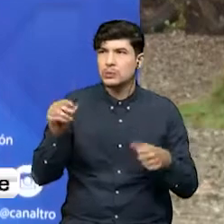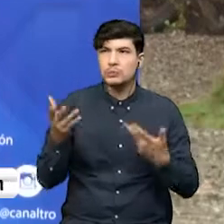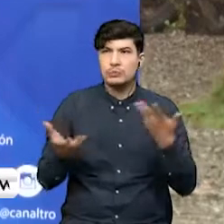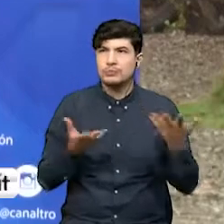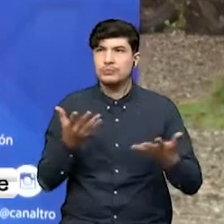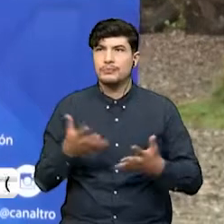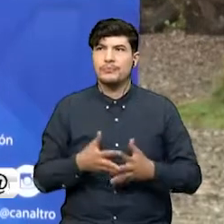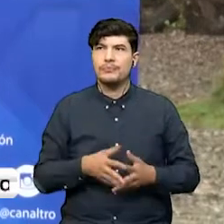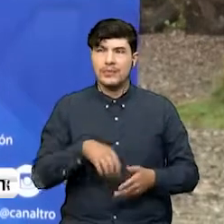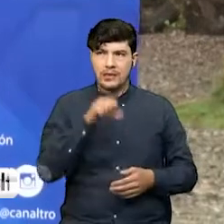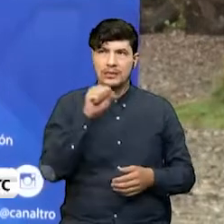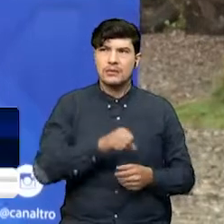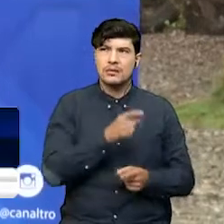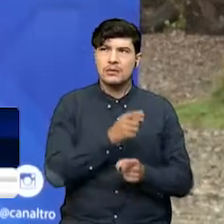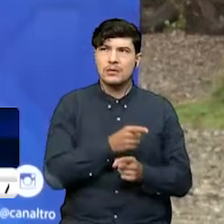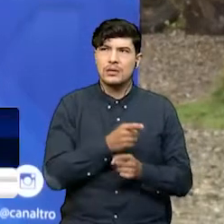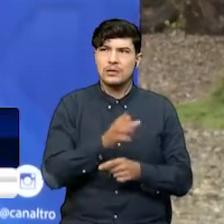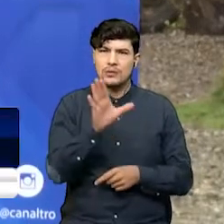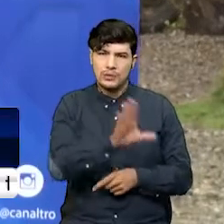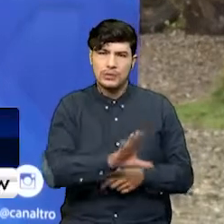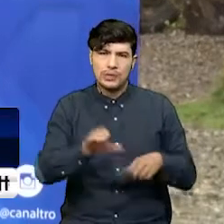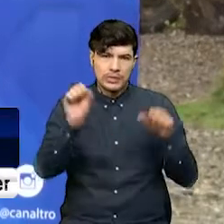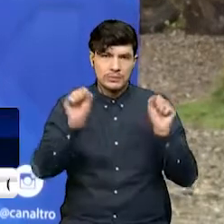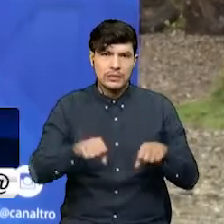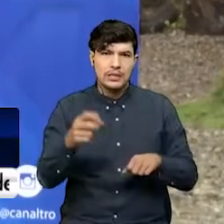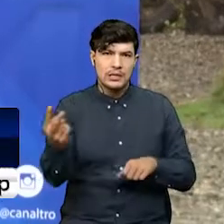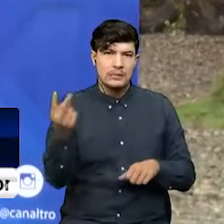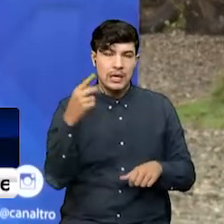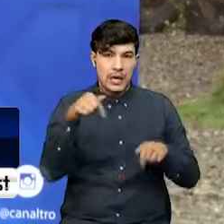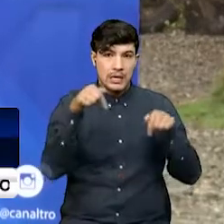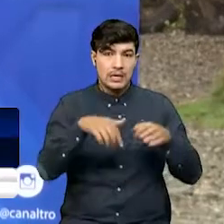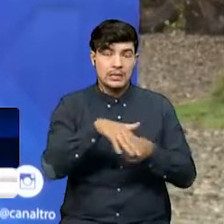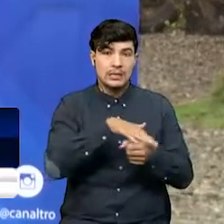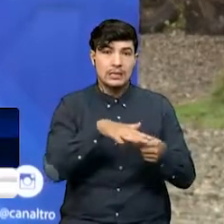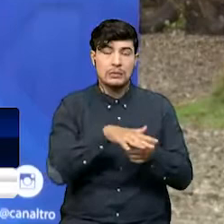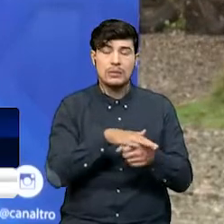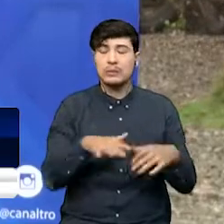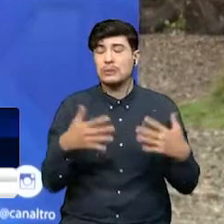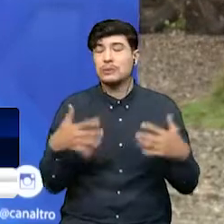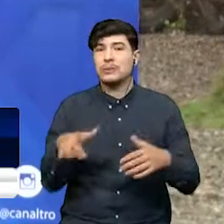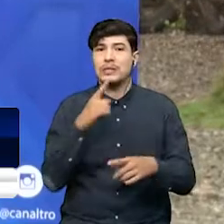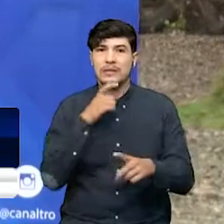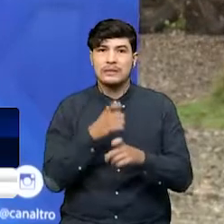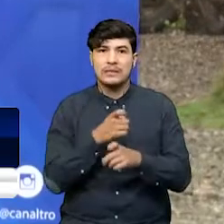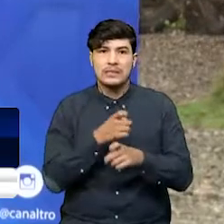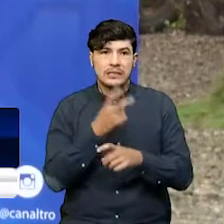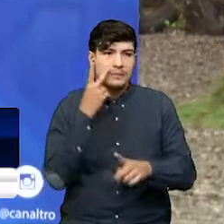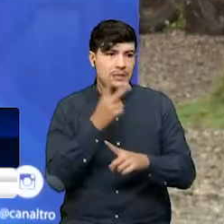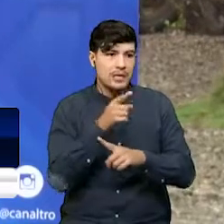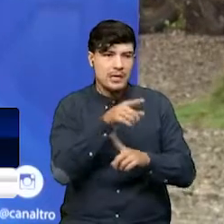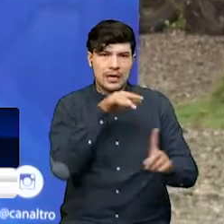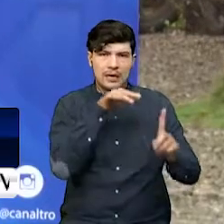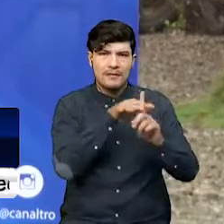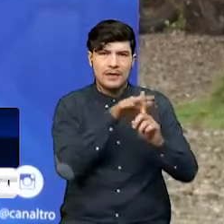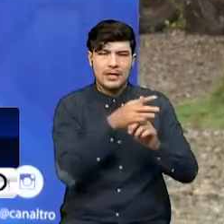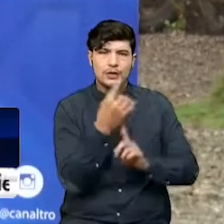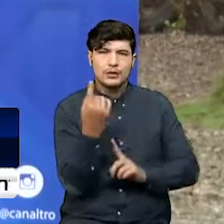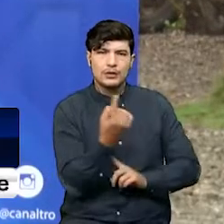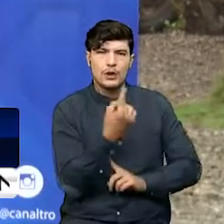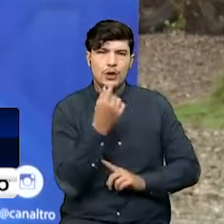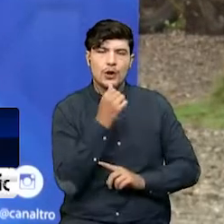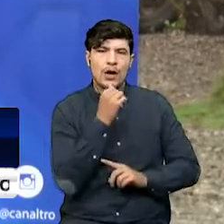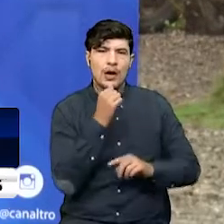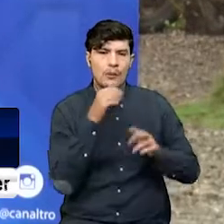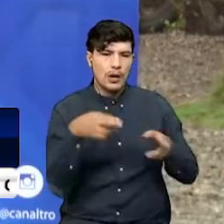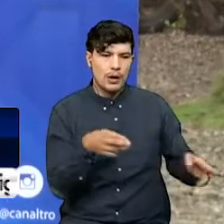bien pues como pueden darse cuenta esto ha sido una situación que se agudiza con el pasar de los días hemos visto afectación y no solamente en las aguas que